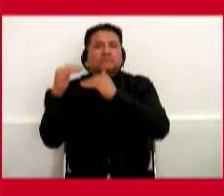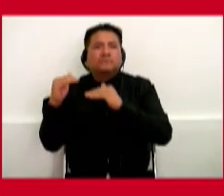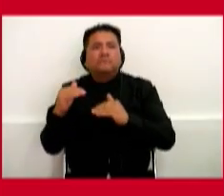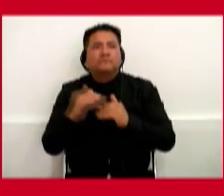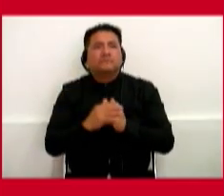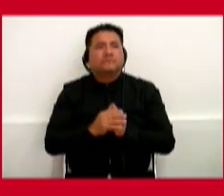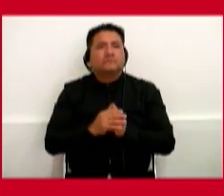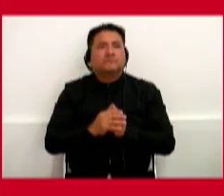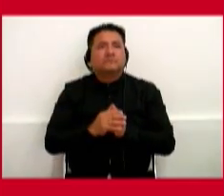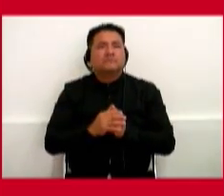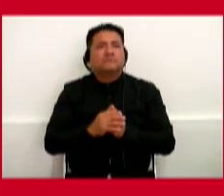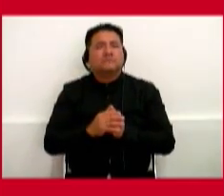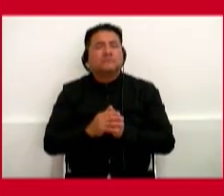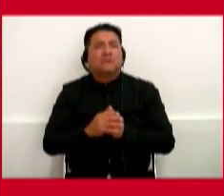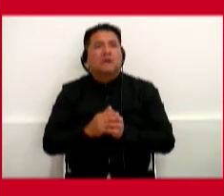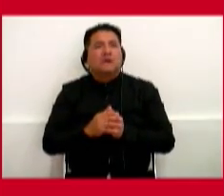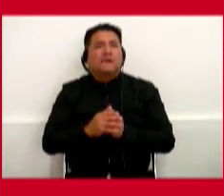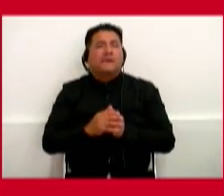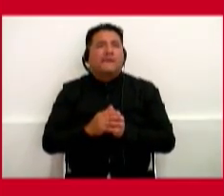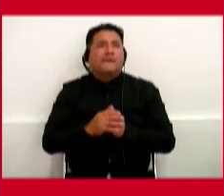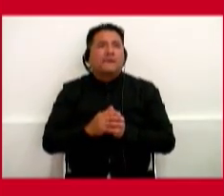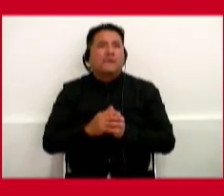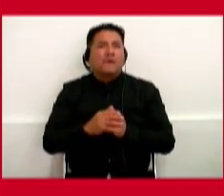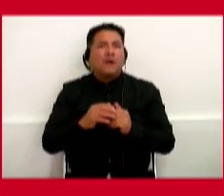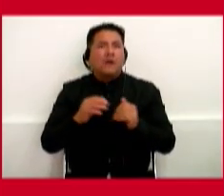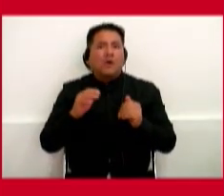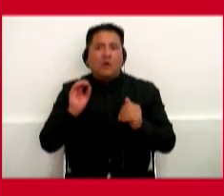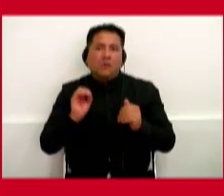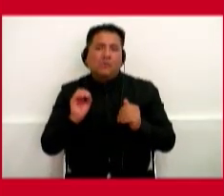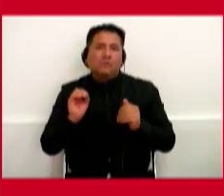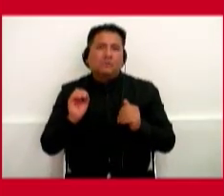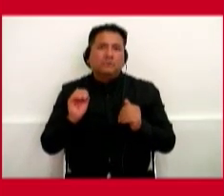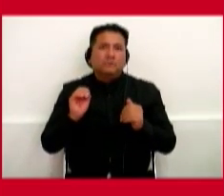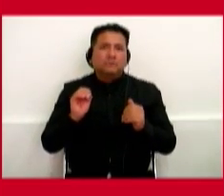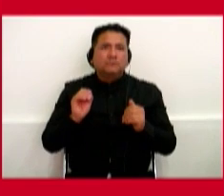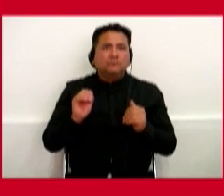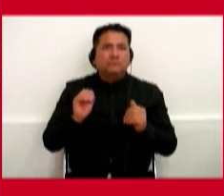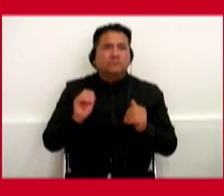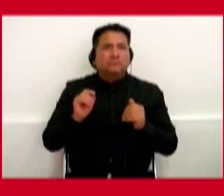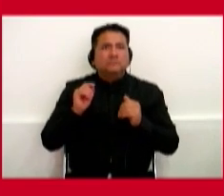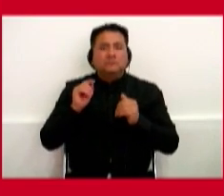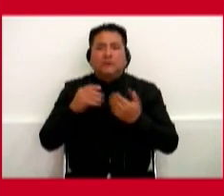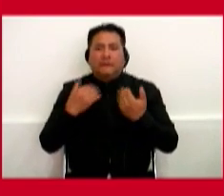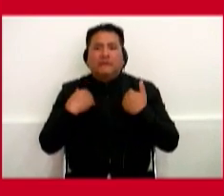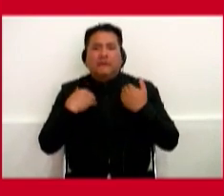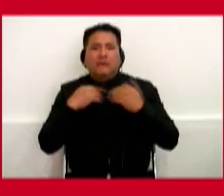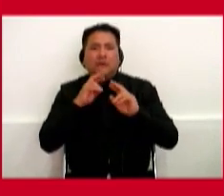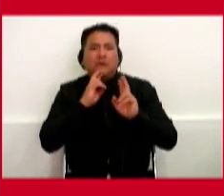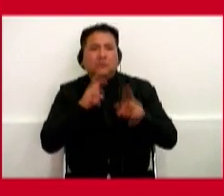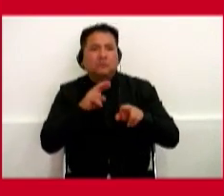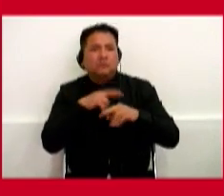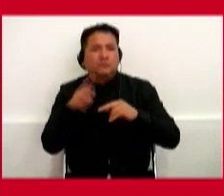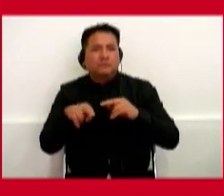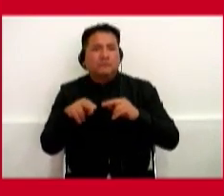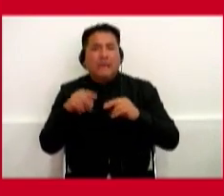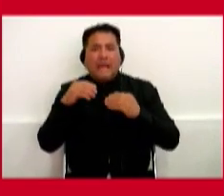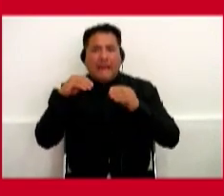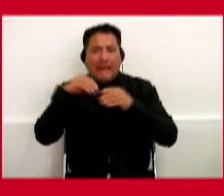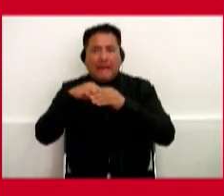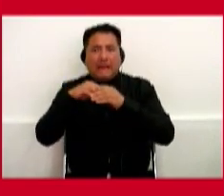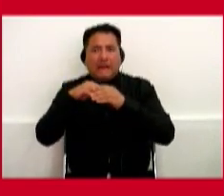a nivel integrado, a nivel OpenPit standalone o subterráneo standalone, puede obtener resultados como el que está en la pantalla. O sea, aquí uno puede